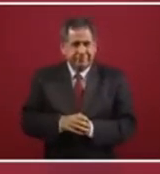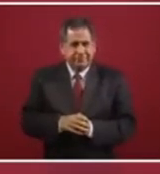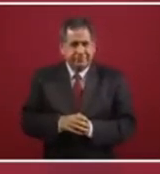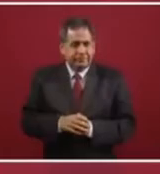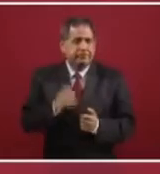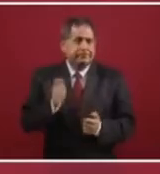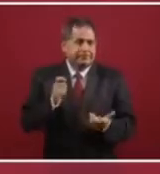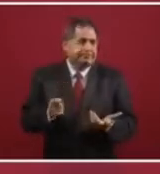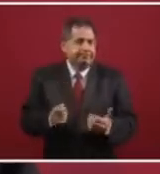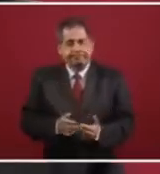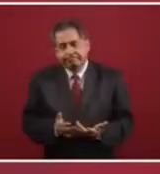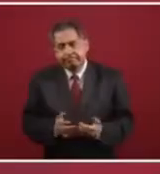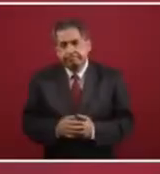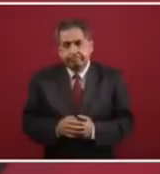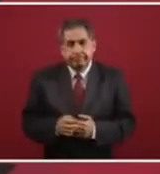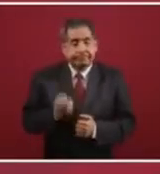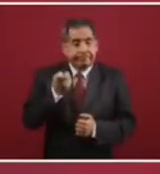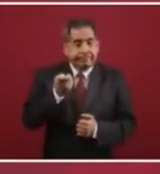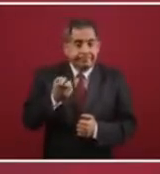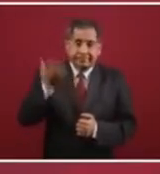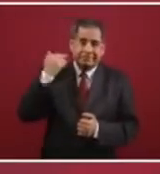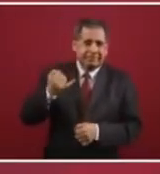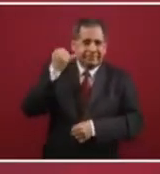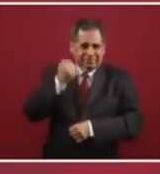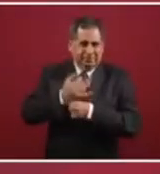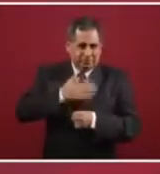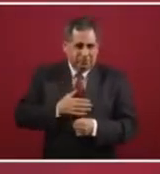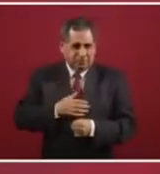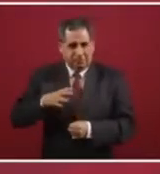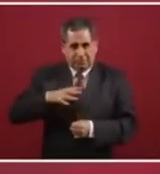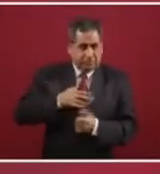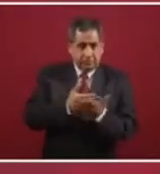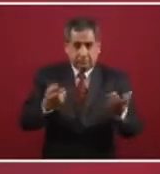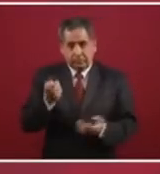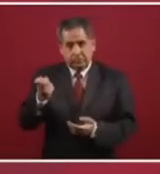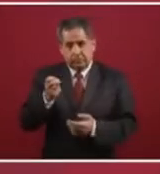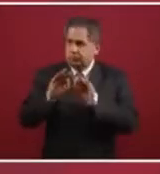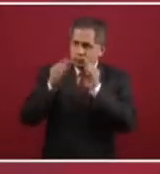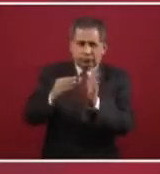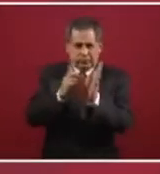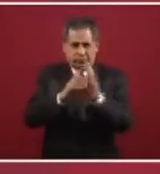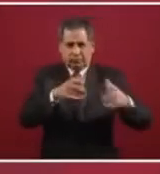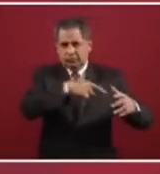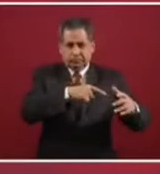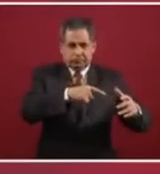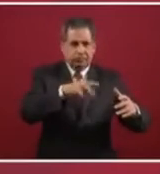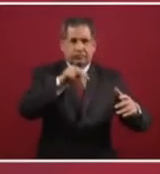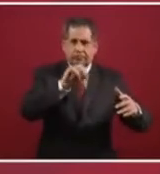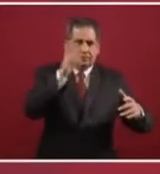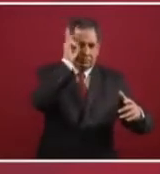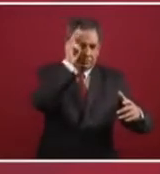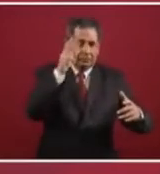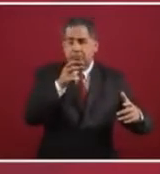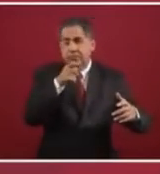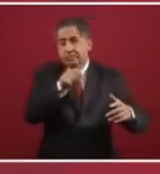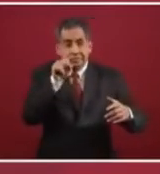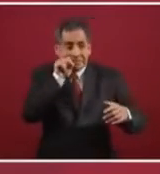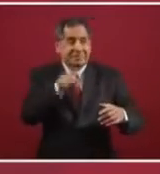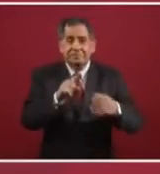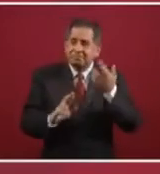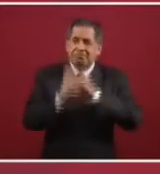1914, 1915. Hace 6 años. Entonces, esto es injusticia. Parece un modelo. Pero no empuja a la revolución.